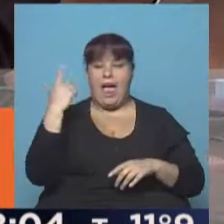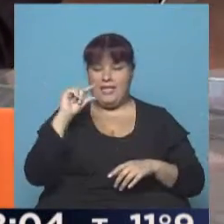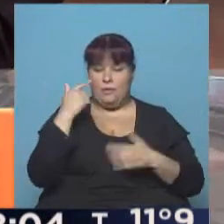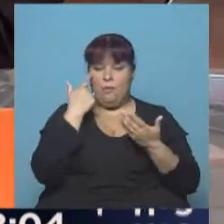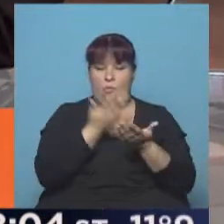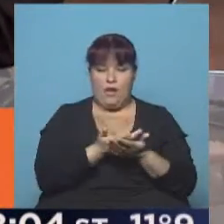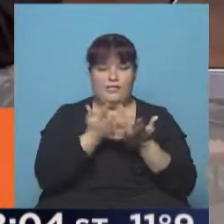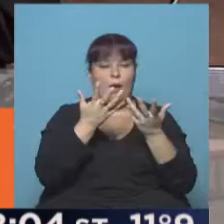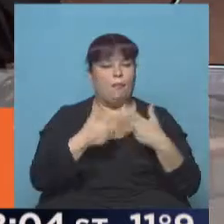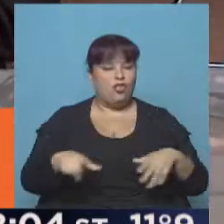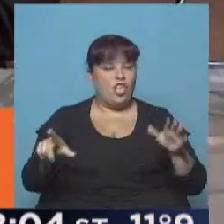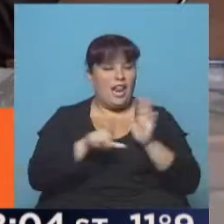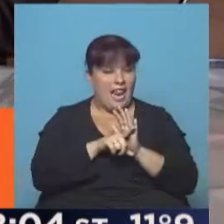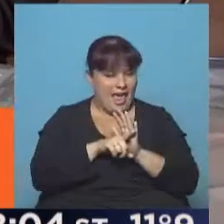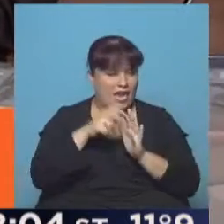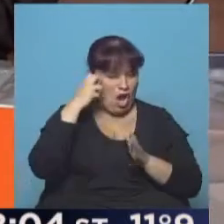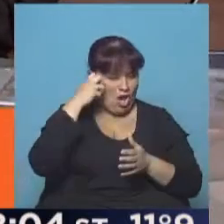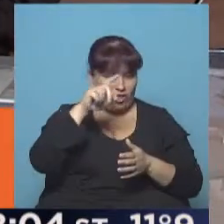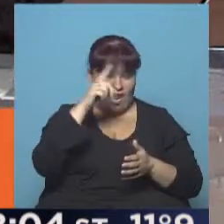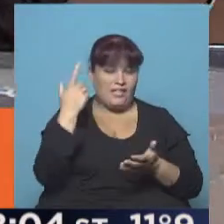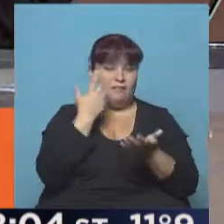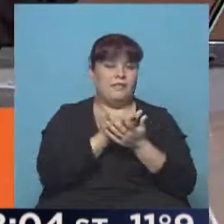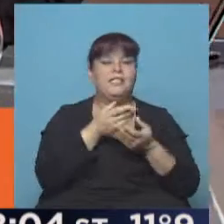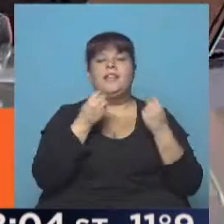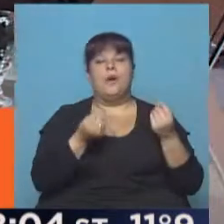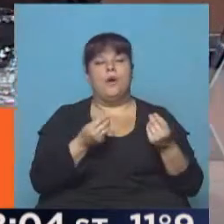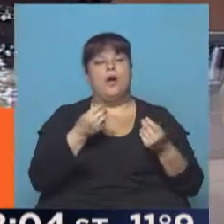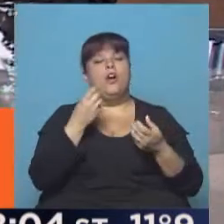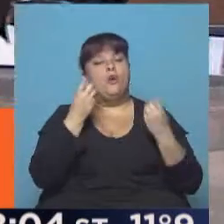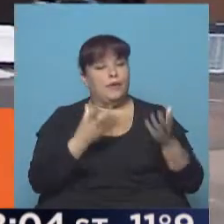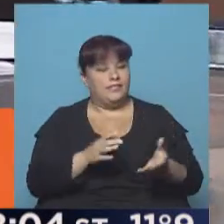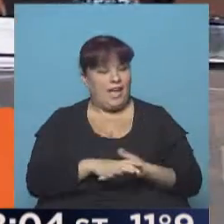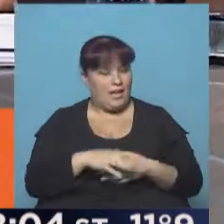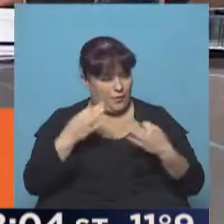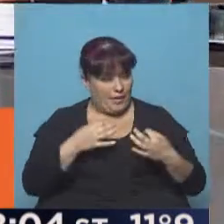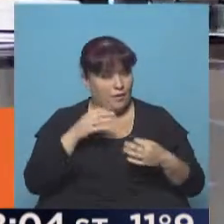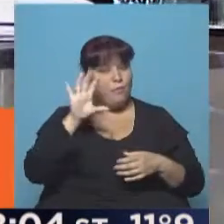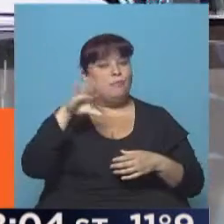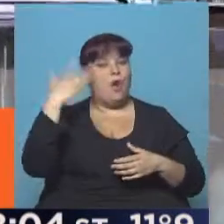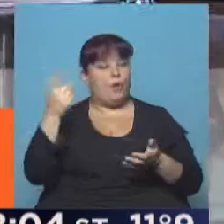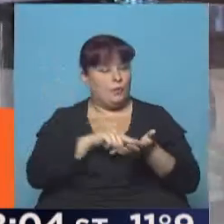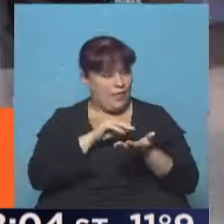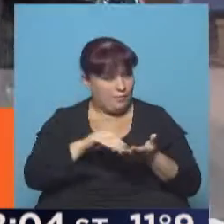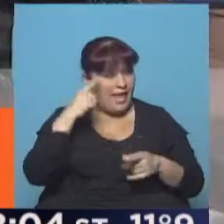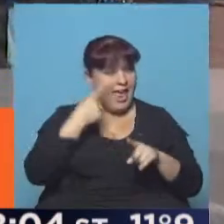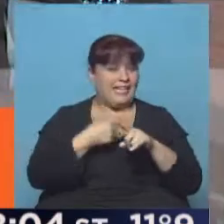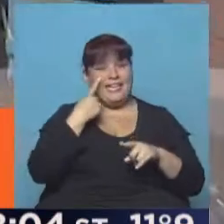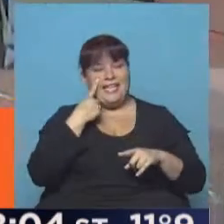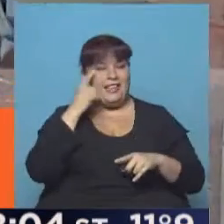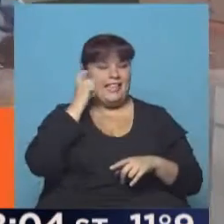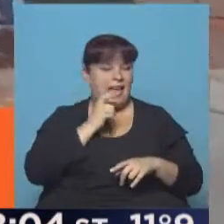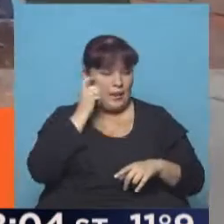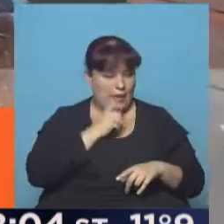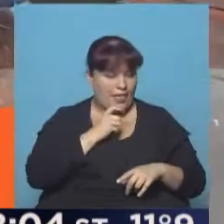presentar un proyecto de ley en el Congreso Nacional. Diputado Buil, ¿cómo le va? Diputado por la provincia de Buenos Aires, exintendente de